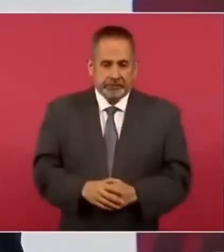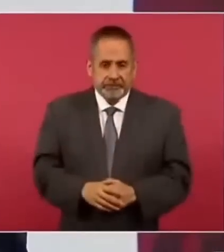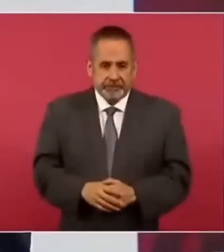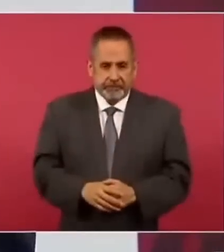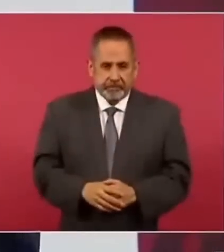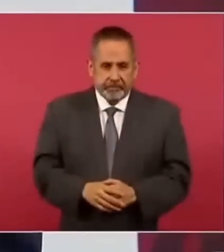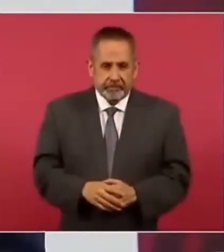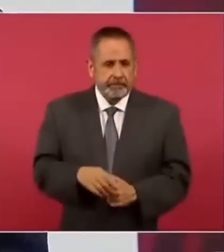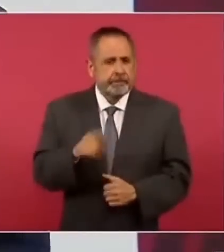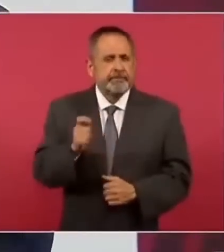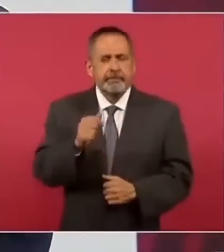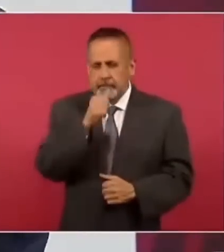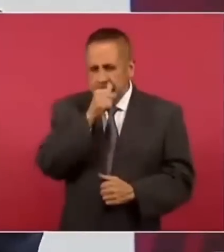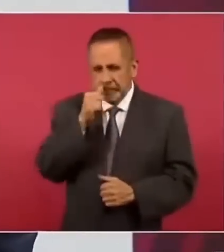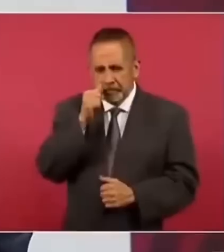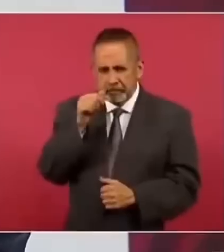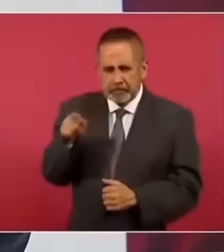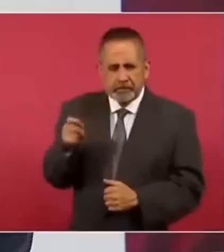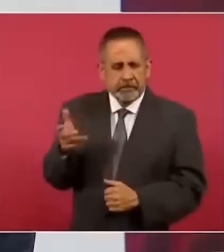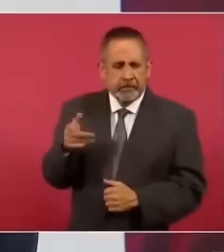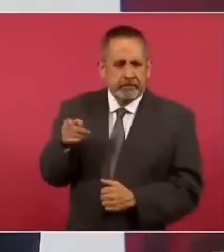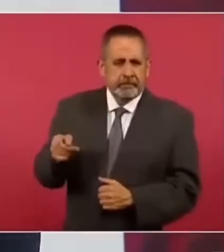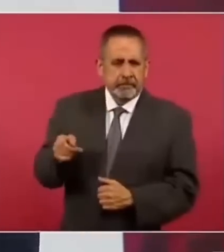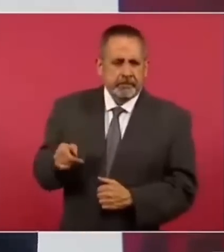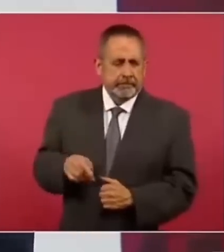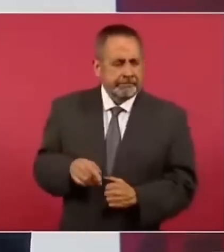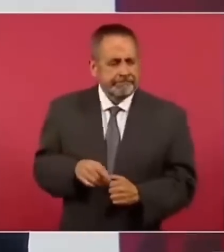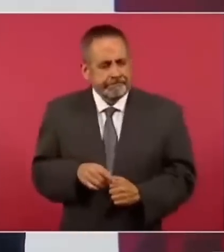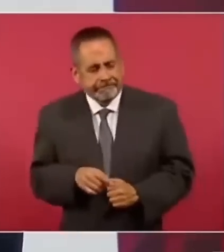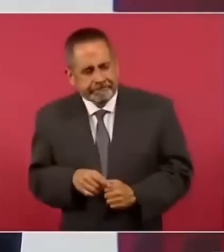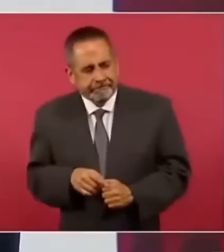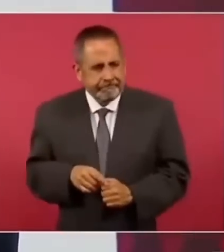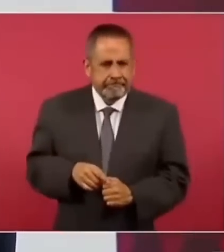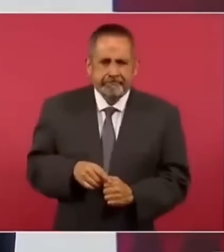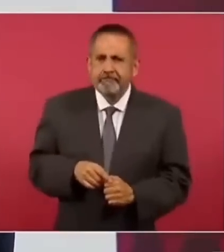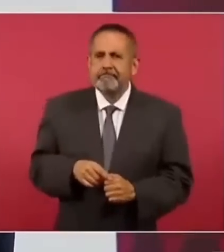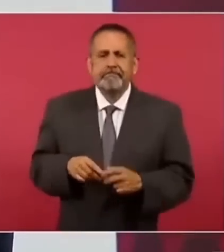¿Qué hace Juárez? Como sabía que el pueblo